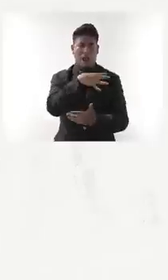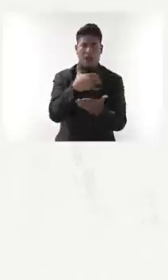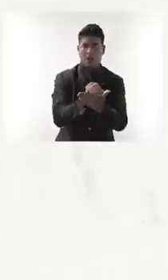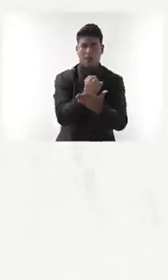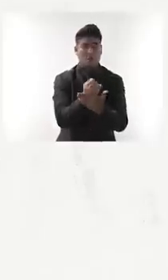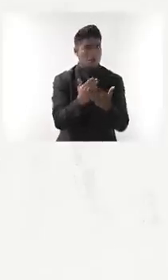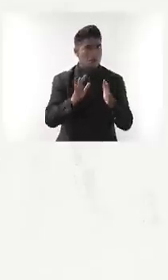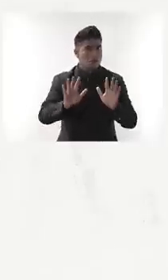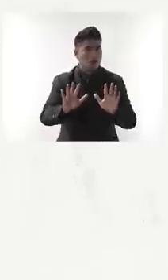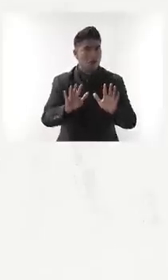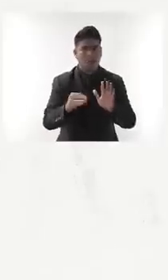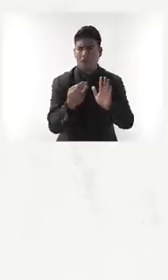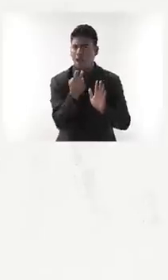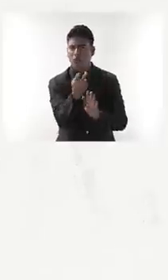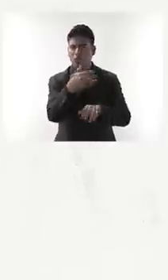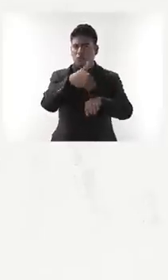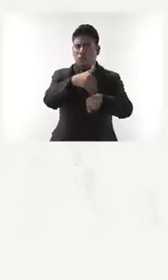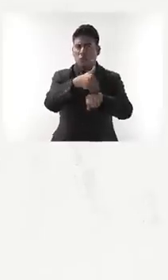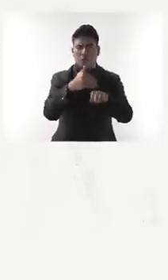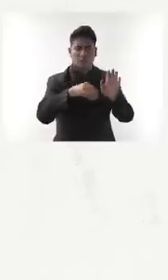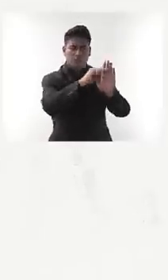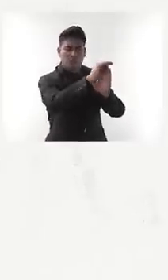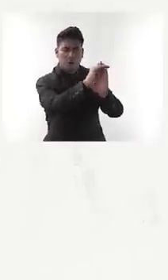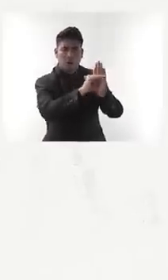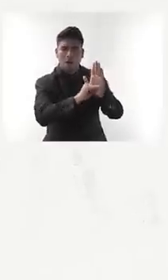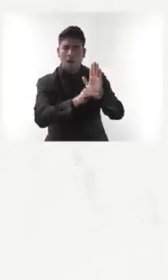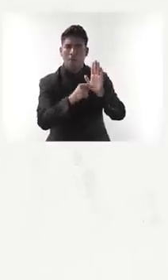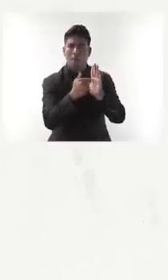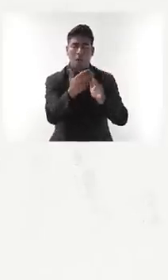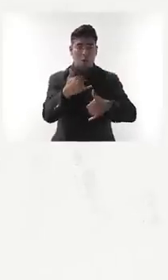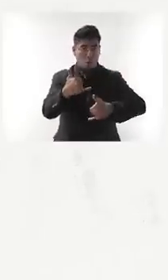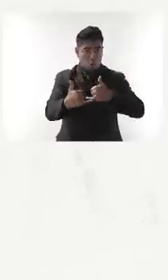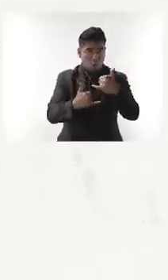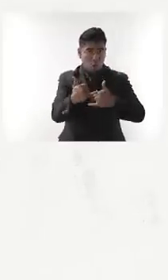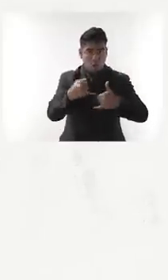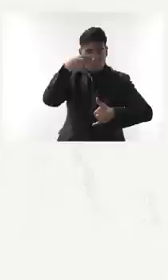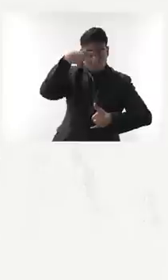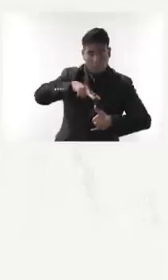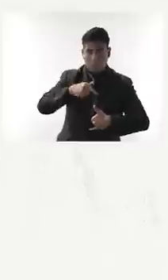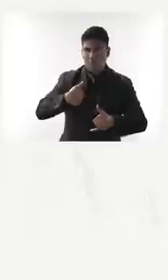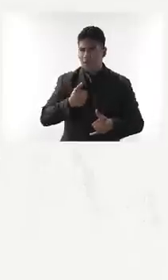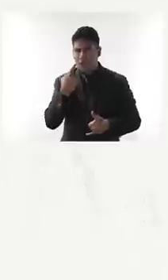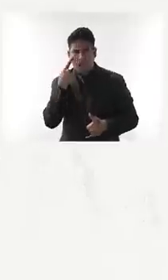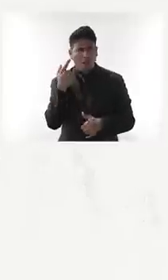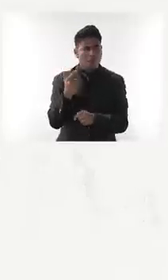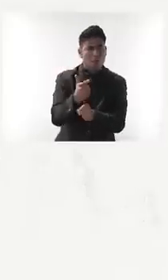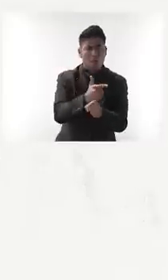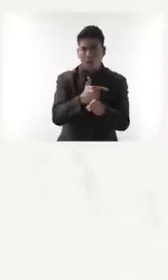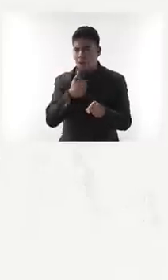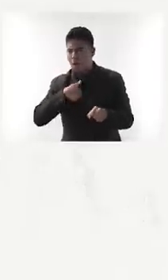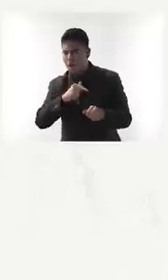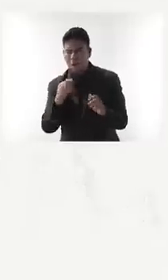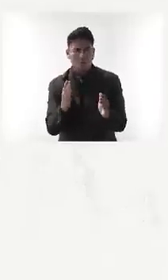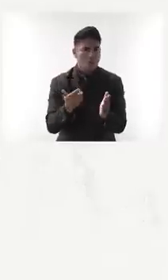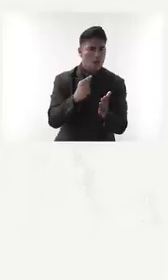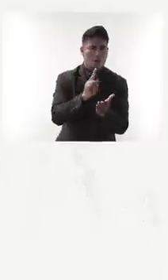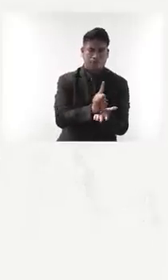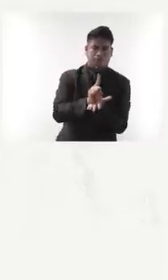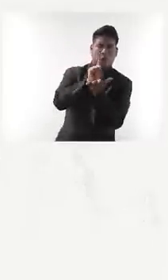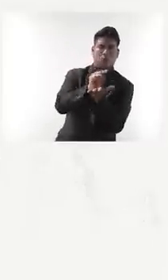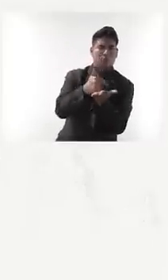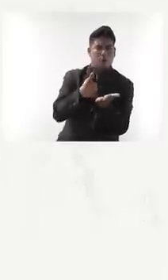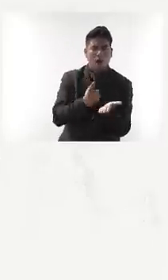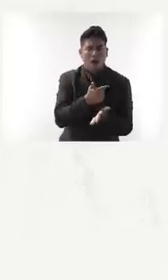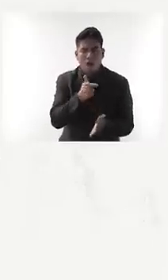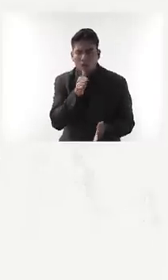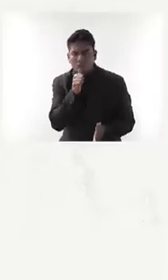en la presencia de jugadores mexicanos en Europa. Y tenemos este dato que es clarísimo. De los